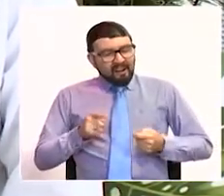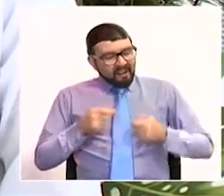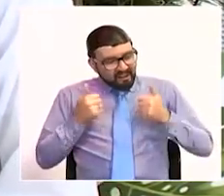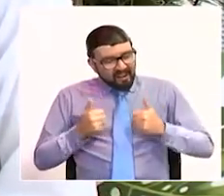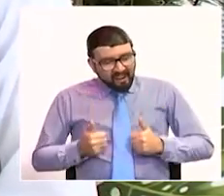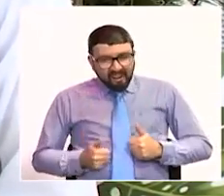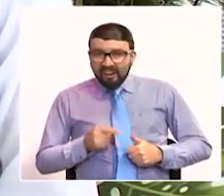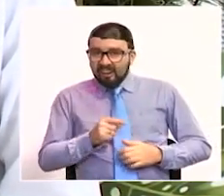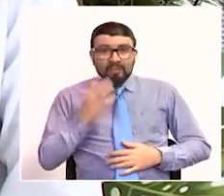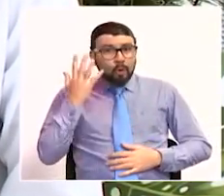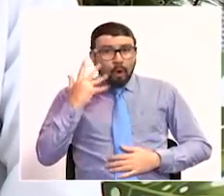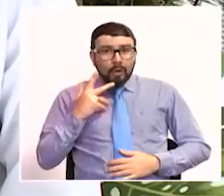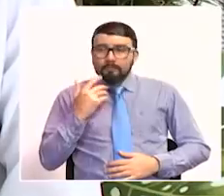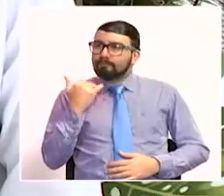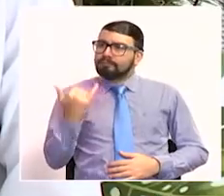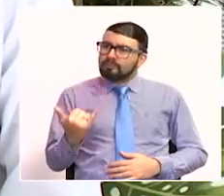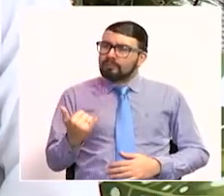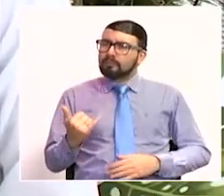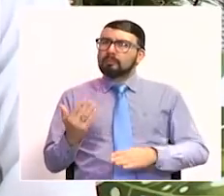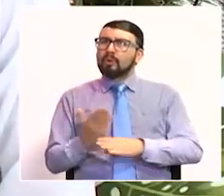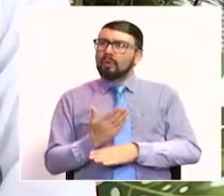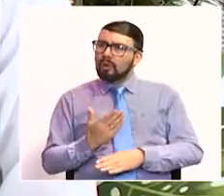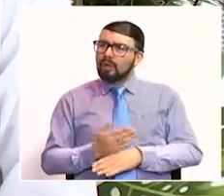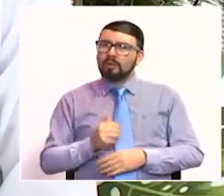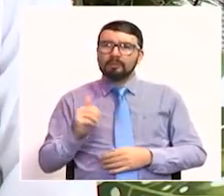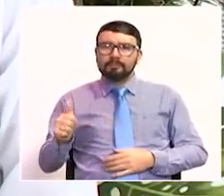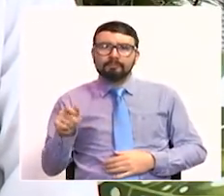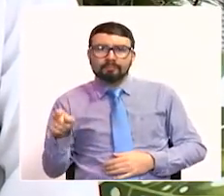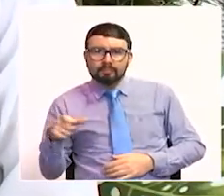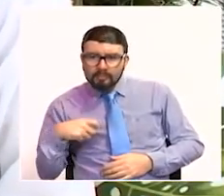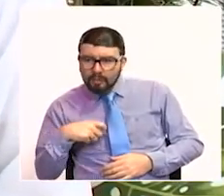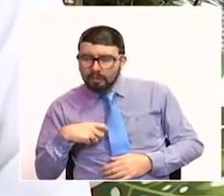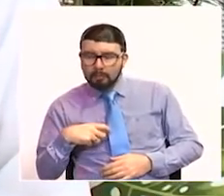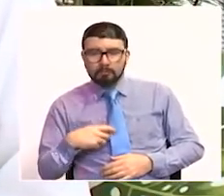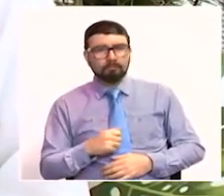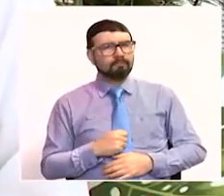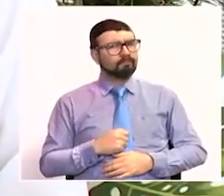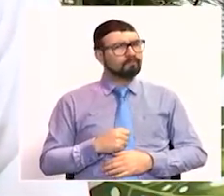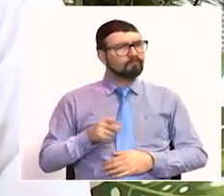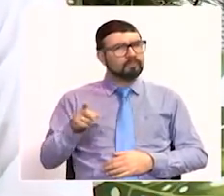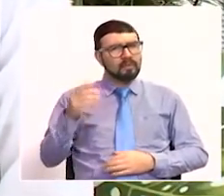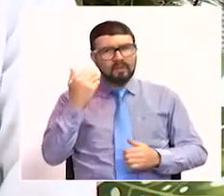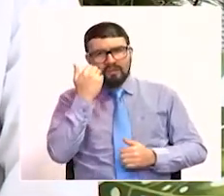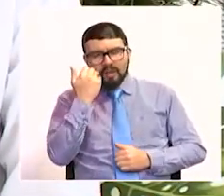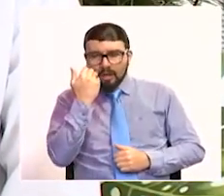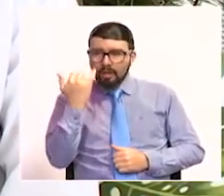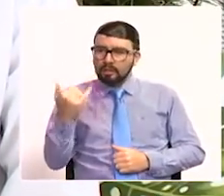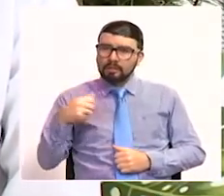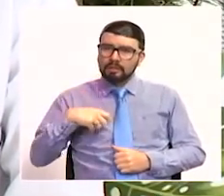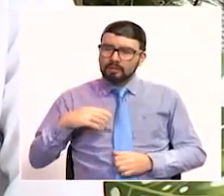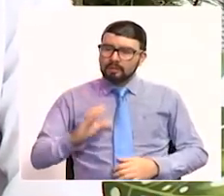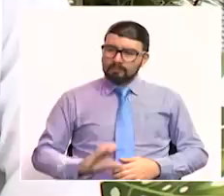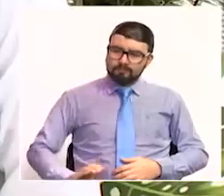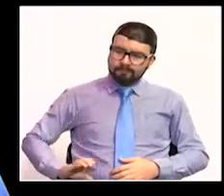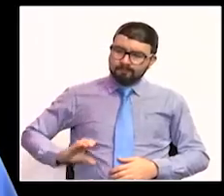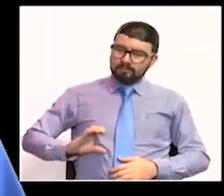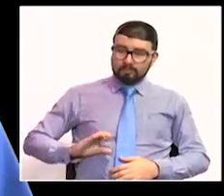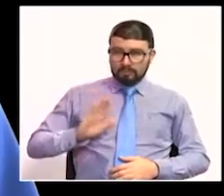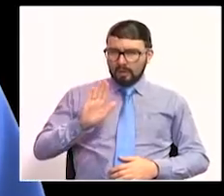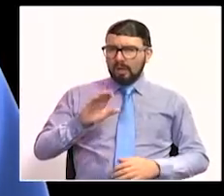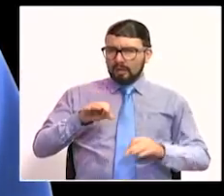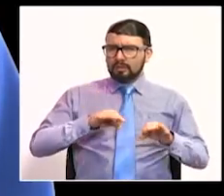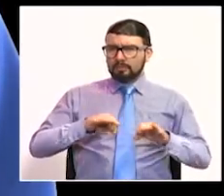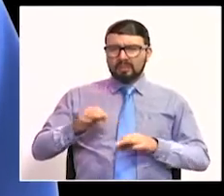cada, digamos que las personas tienen problemas a nivel de enfermedades del colon, que hablaremos de eso en un